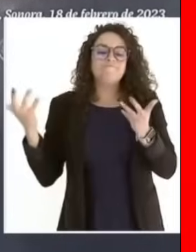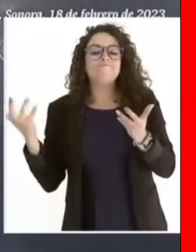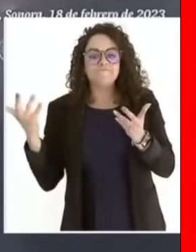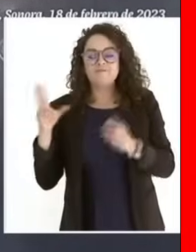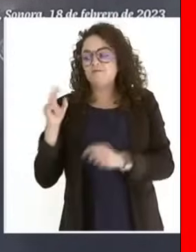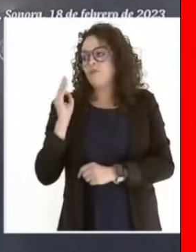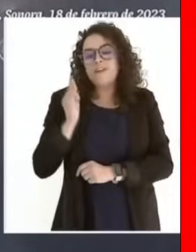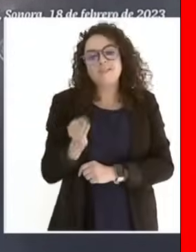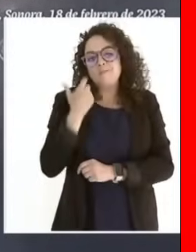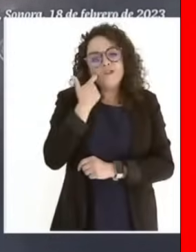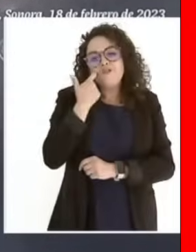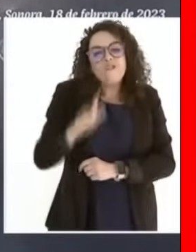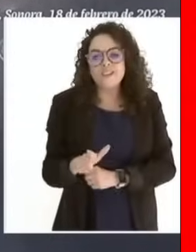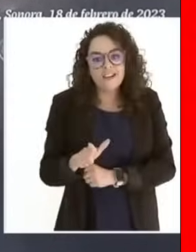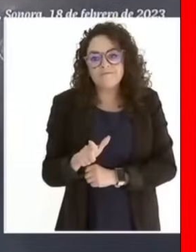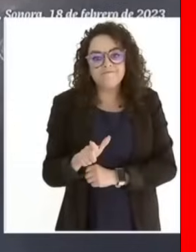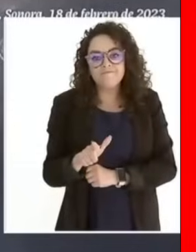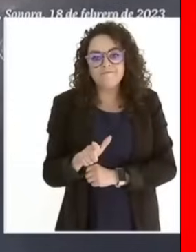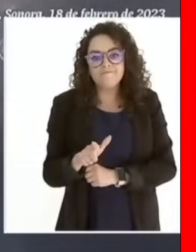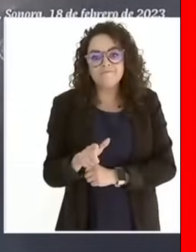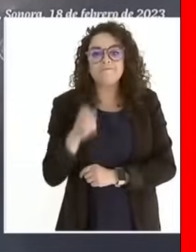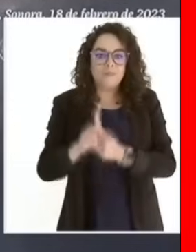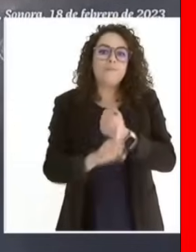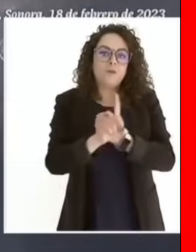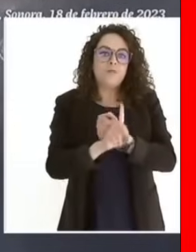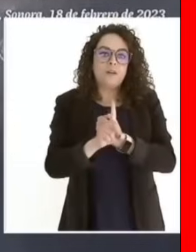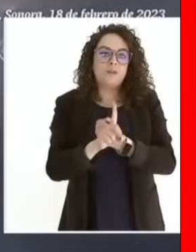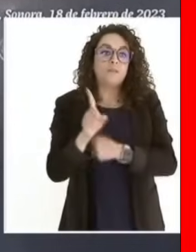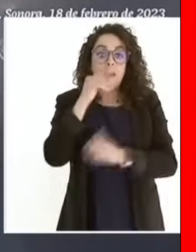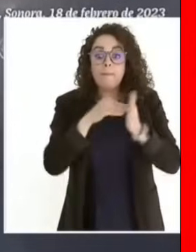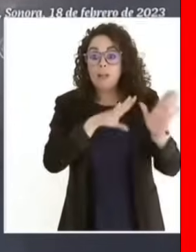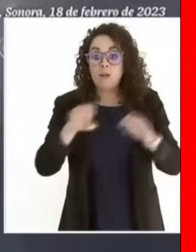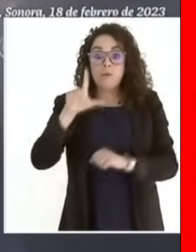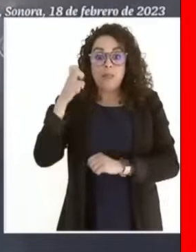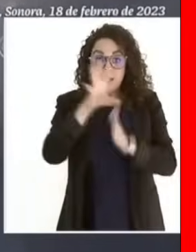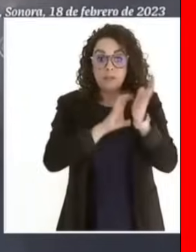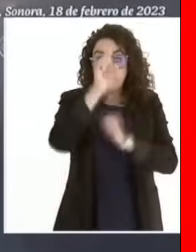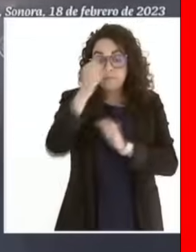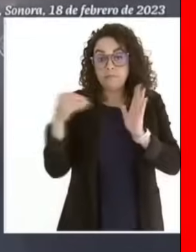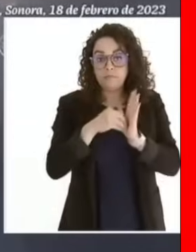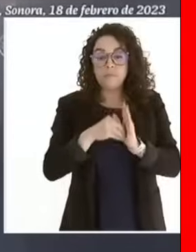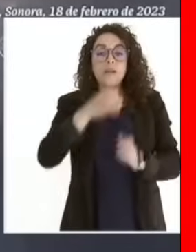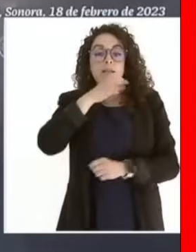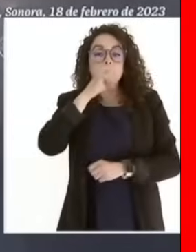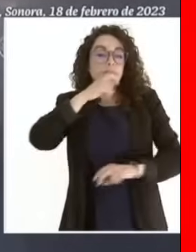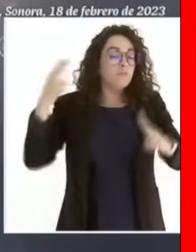Constitución es promulgada en 1900 17 y Carranza es asesinado en